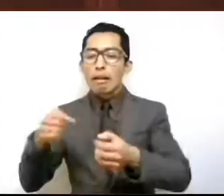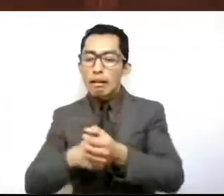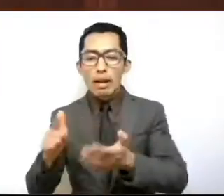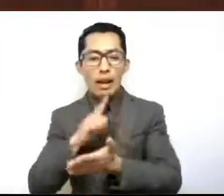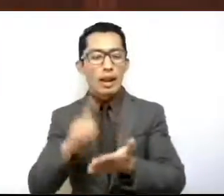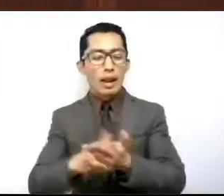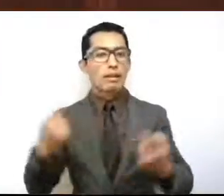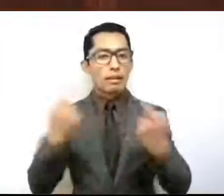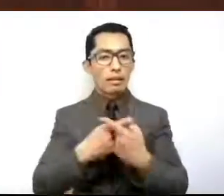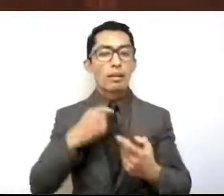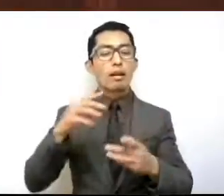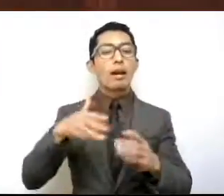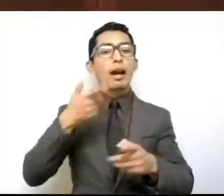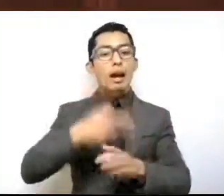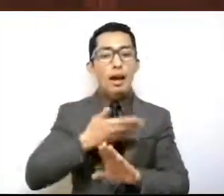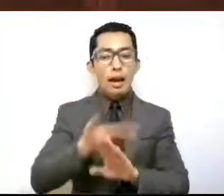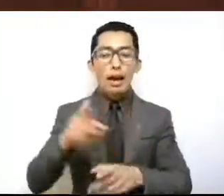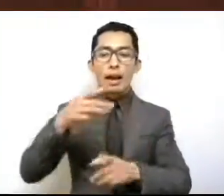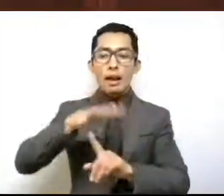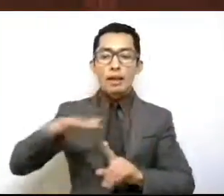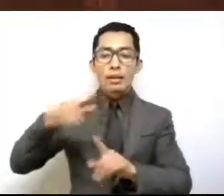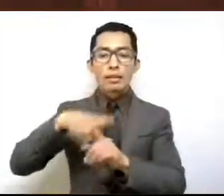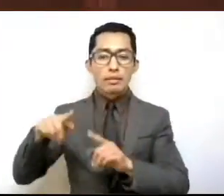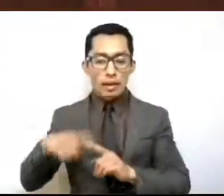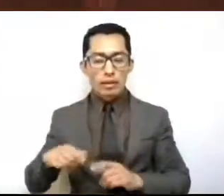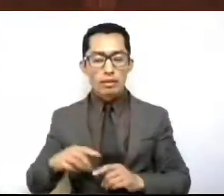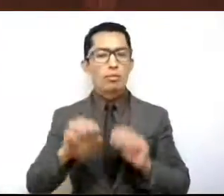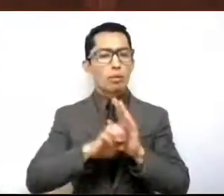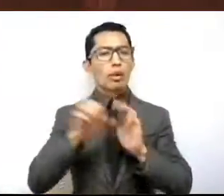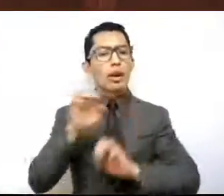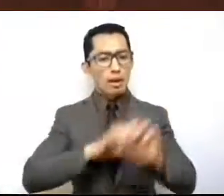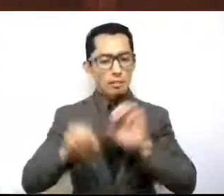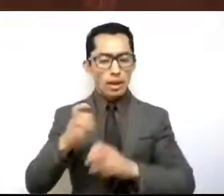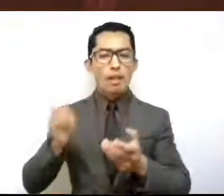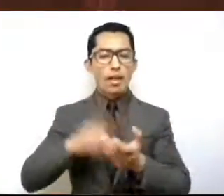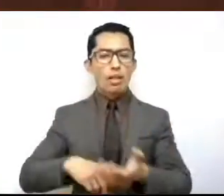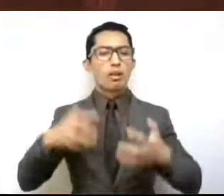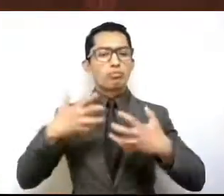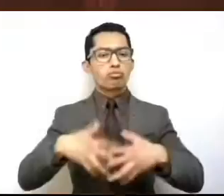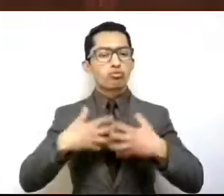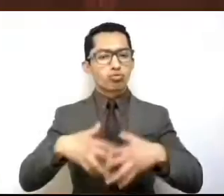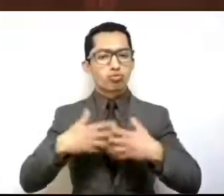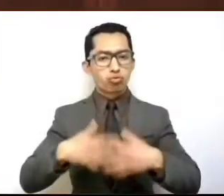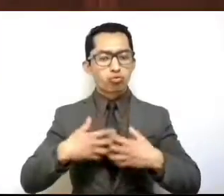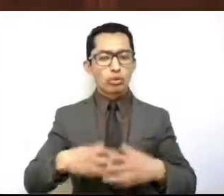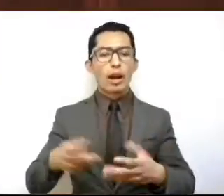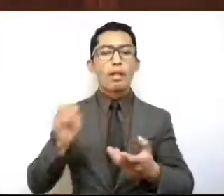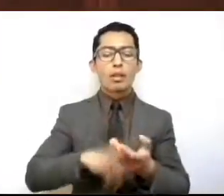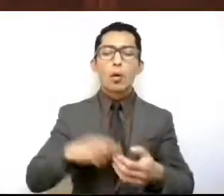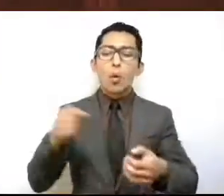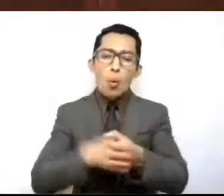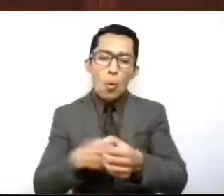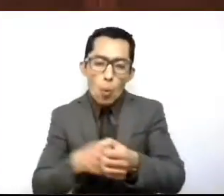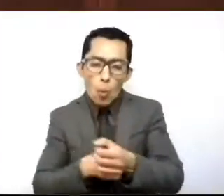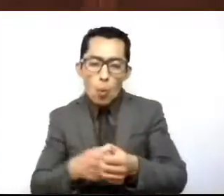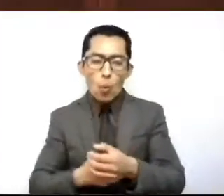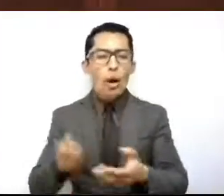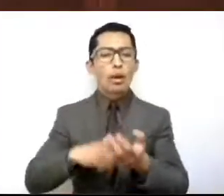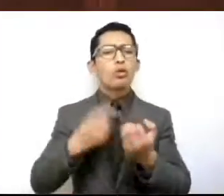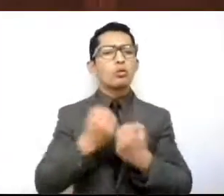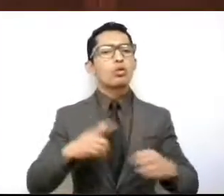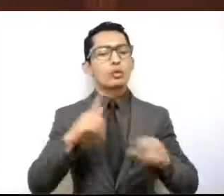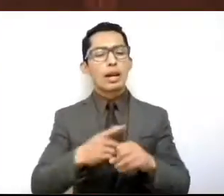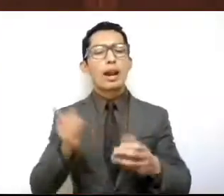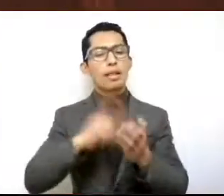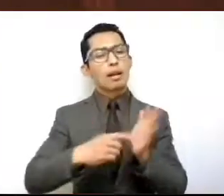medio ambiente, cohecho. Por ejemplo, las empresas factureras, empresas fantasma que operan con una razón social, con